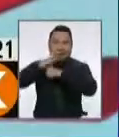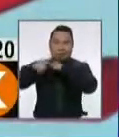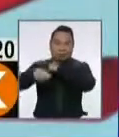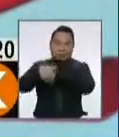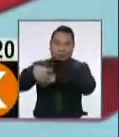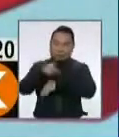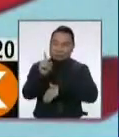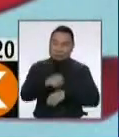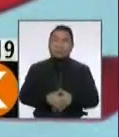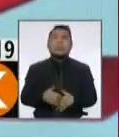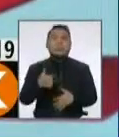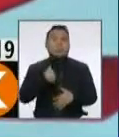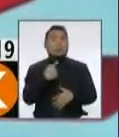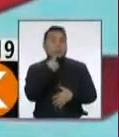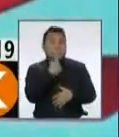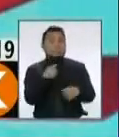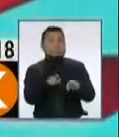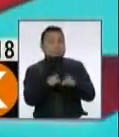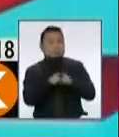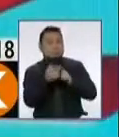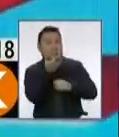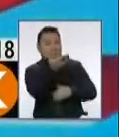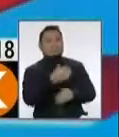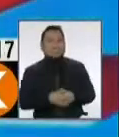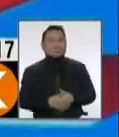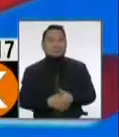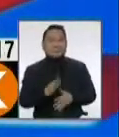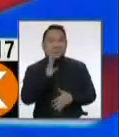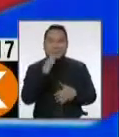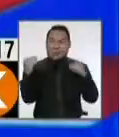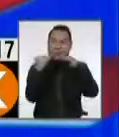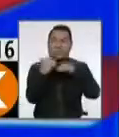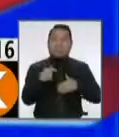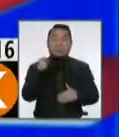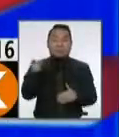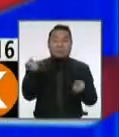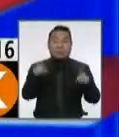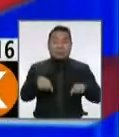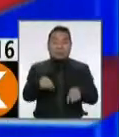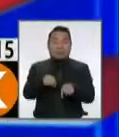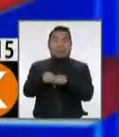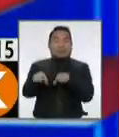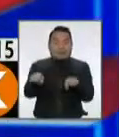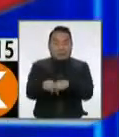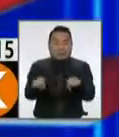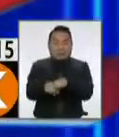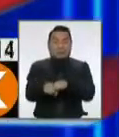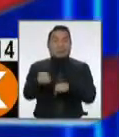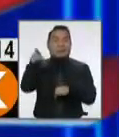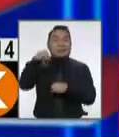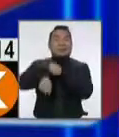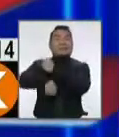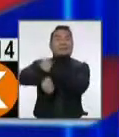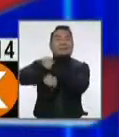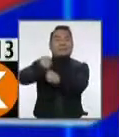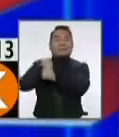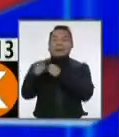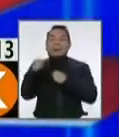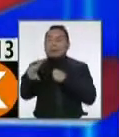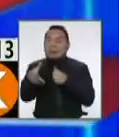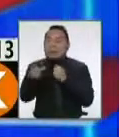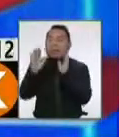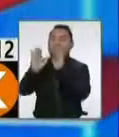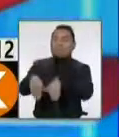una planta de oxígeno en cada distrito del país. No sé si sabe que en el país hay cerca de 1.900 distritos. Es evidente que este número es desproporcionado.